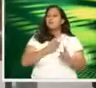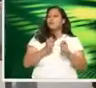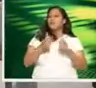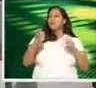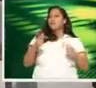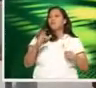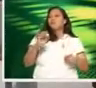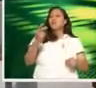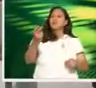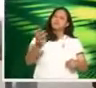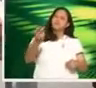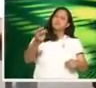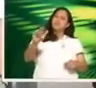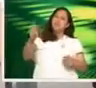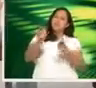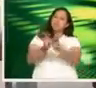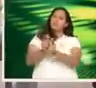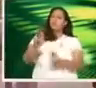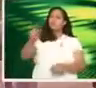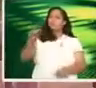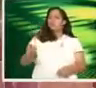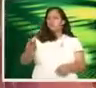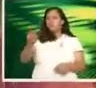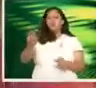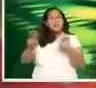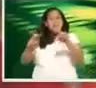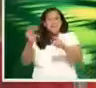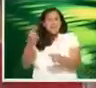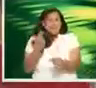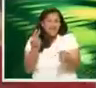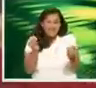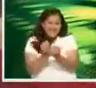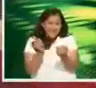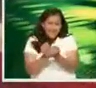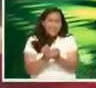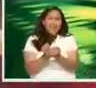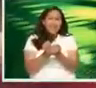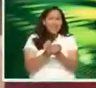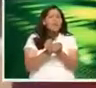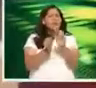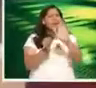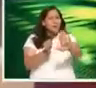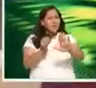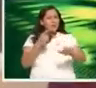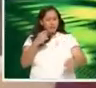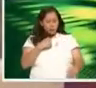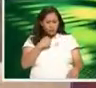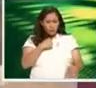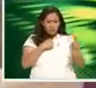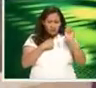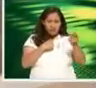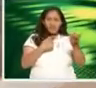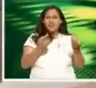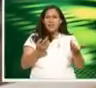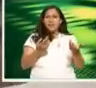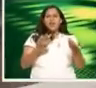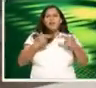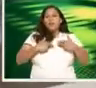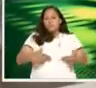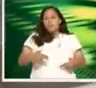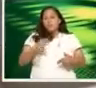o juzgamos a alguien de otro grupo y en realidad compartimos mucho. O sea, ese nosotros aplica a nosotros los